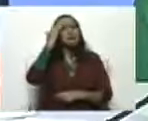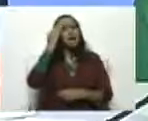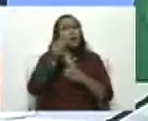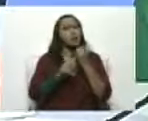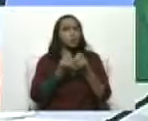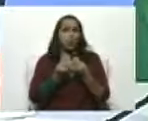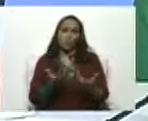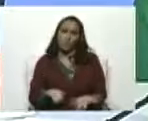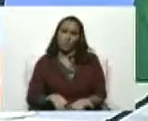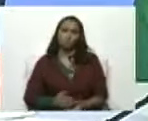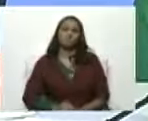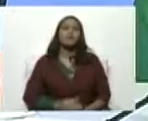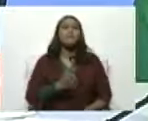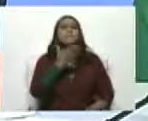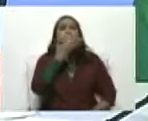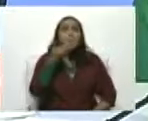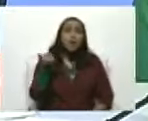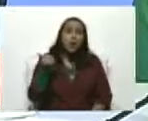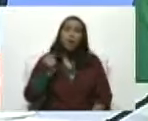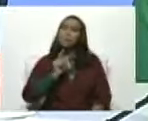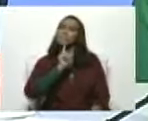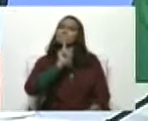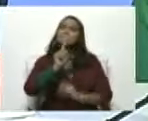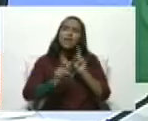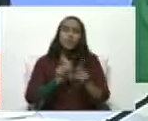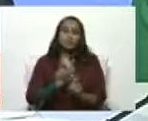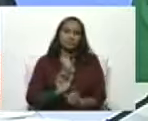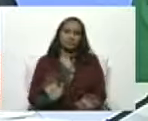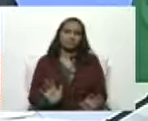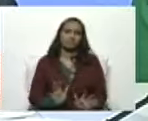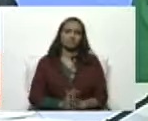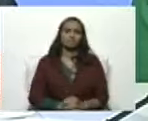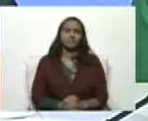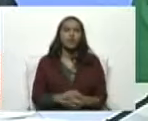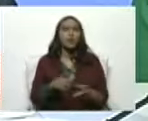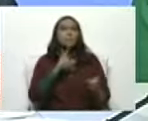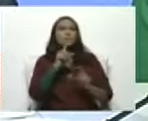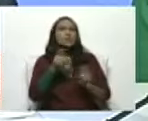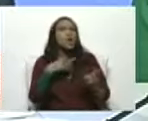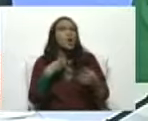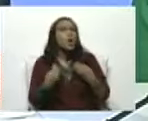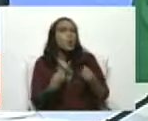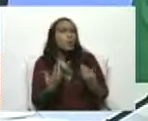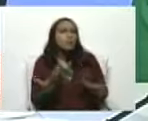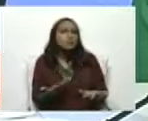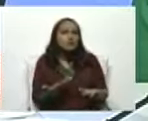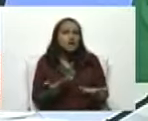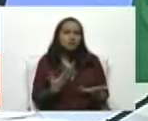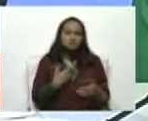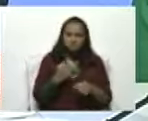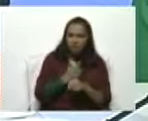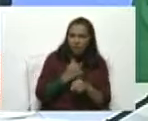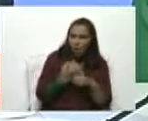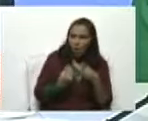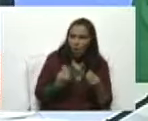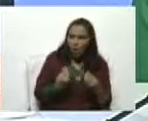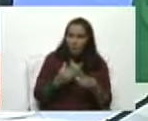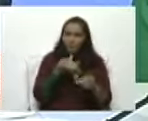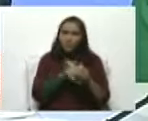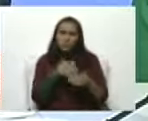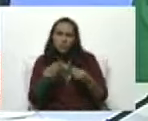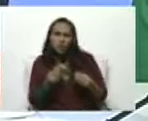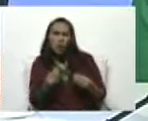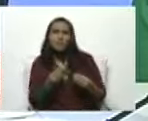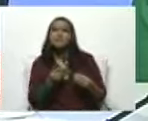La mejor manera es preguntar, ¿cómo vamos a hacer? Entonces nos organizamos, cada quien se organiza,